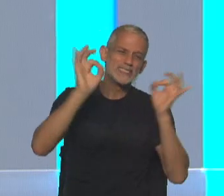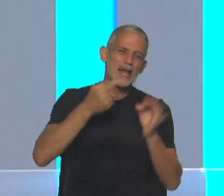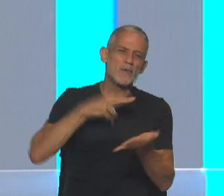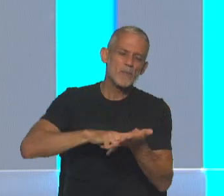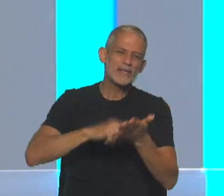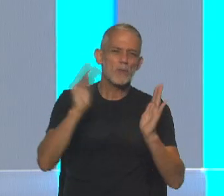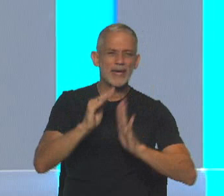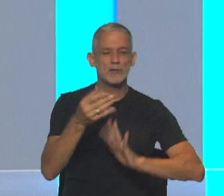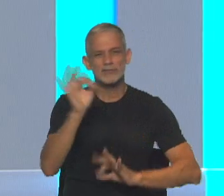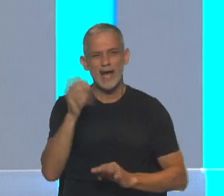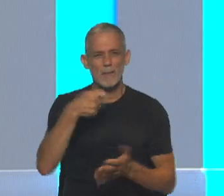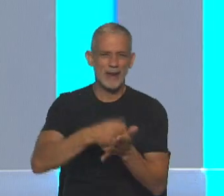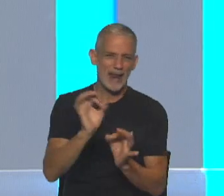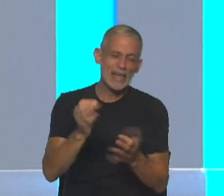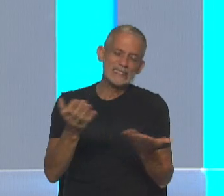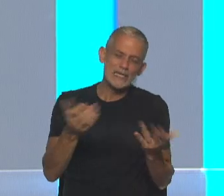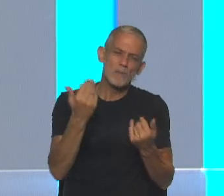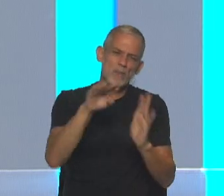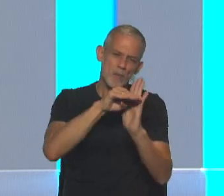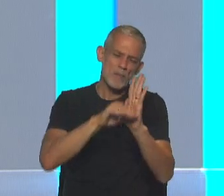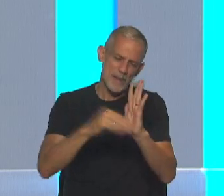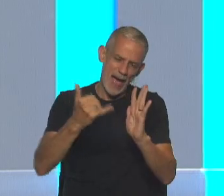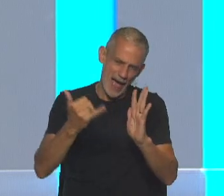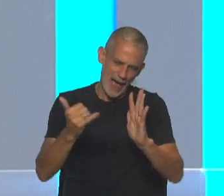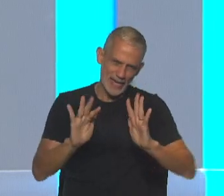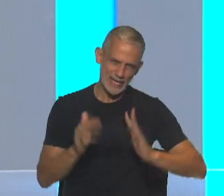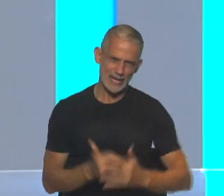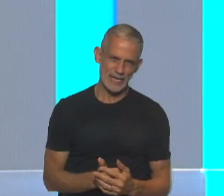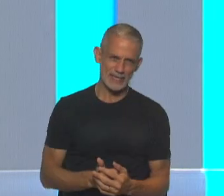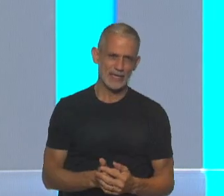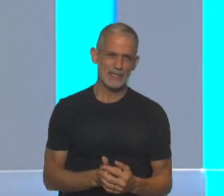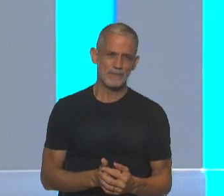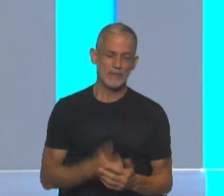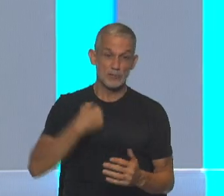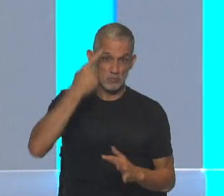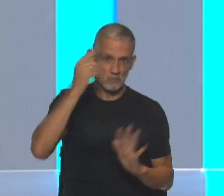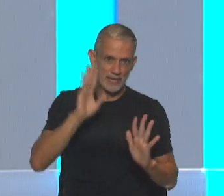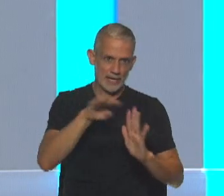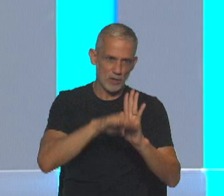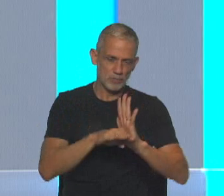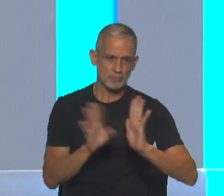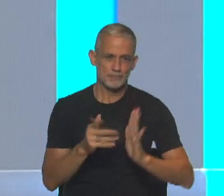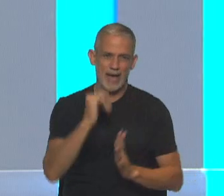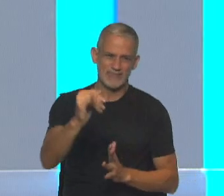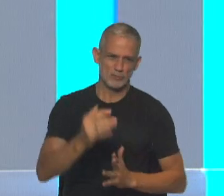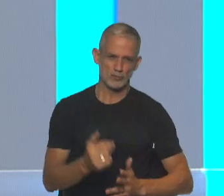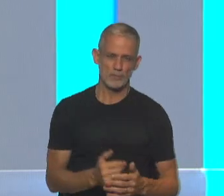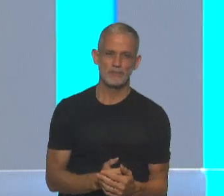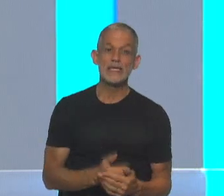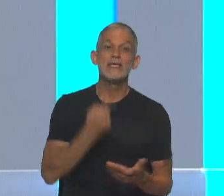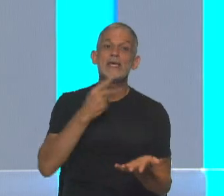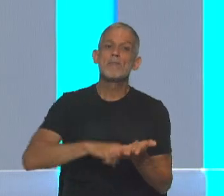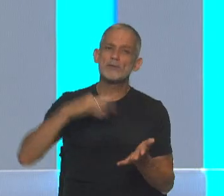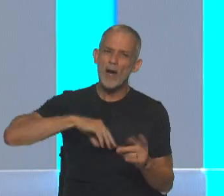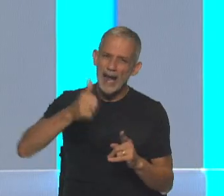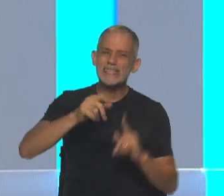tasas impositivas y Me parece que eso seguramente va a formar parte del menú Incluso en anticipo y ahí está el impuesto